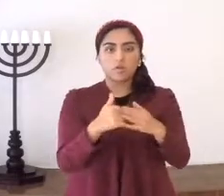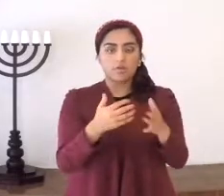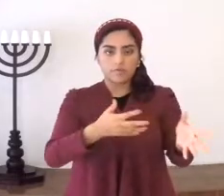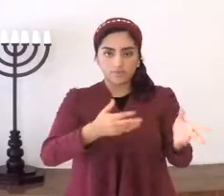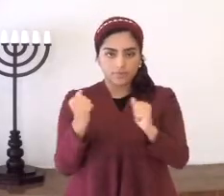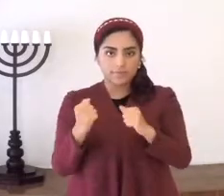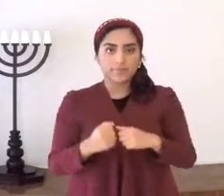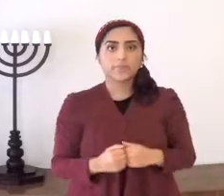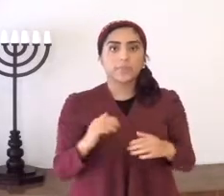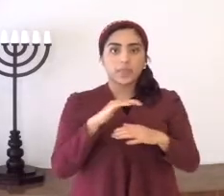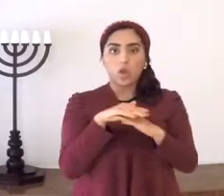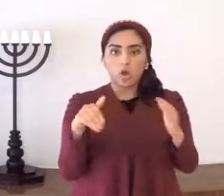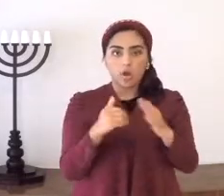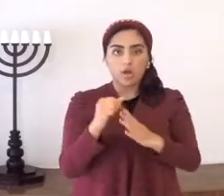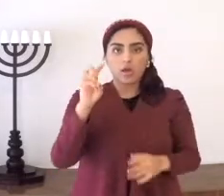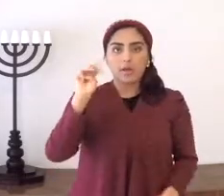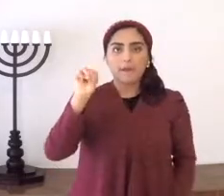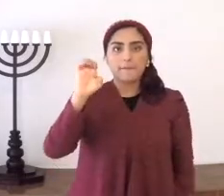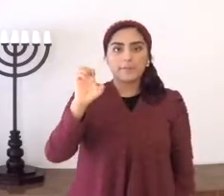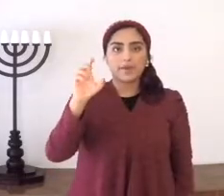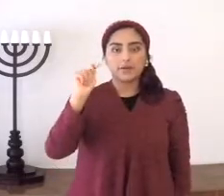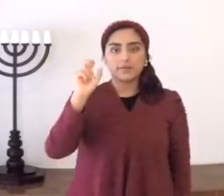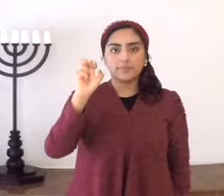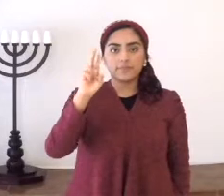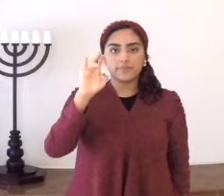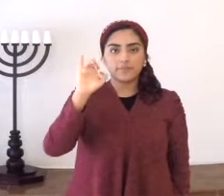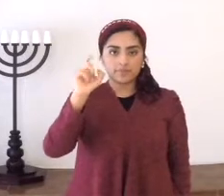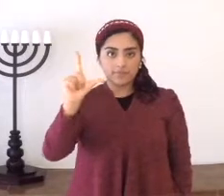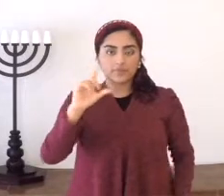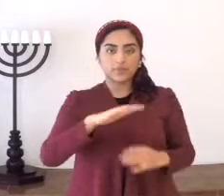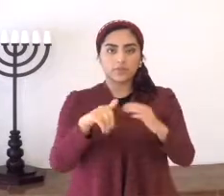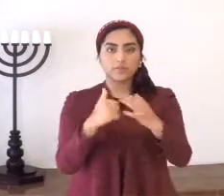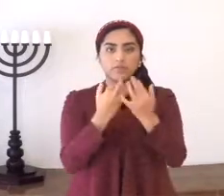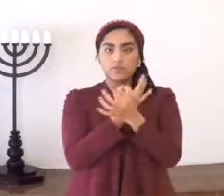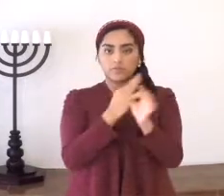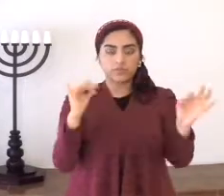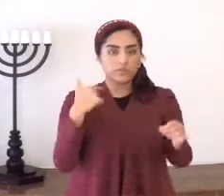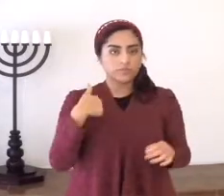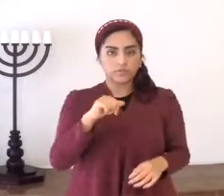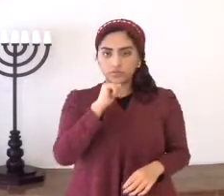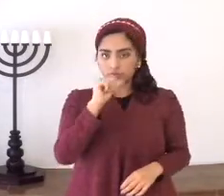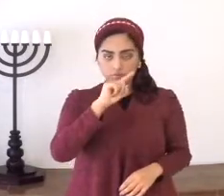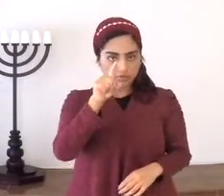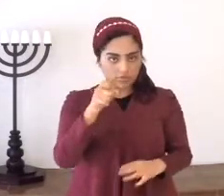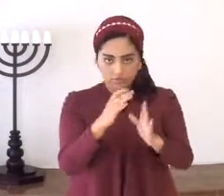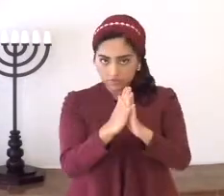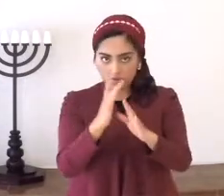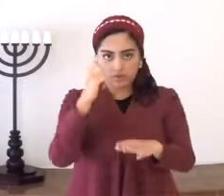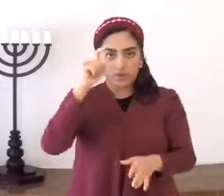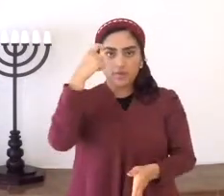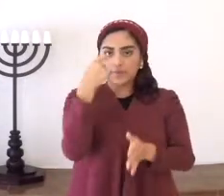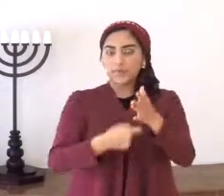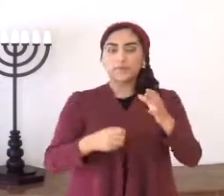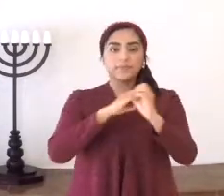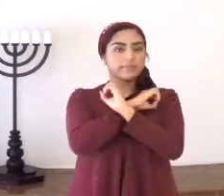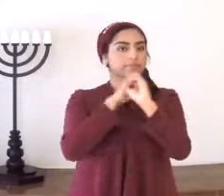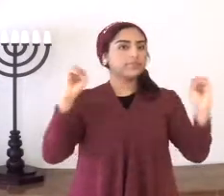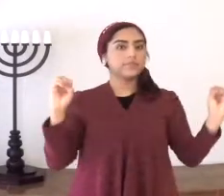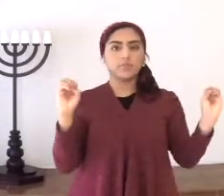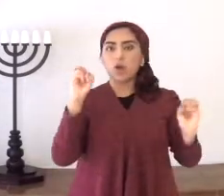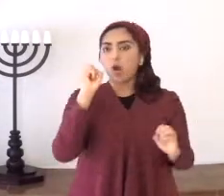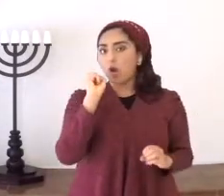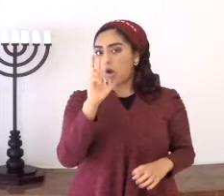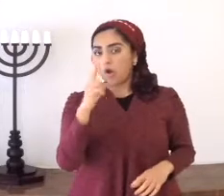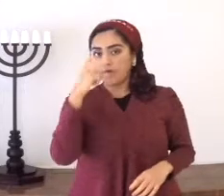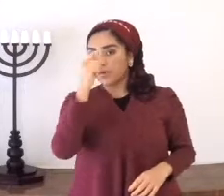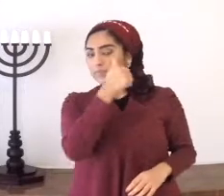pronto. Todo el material de la página es gratis. Nosotros no cobramos por ministrar la Torah, no